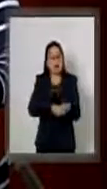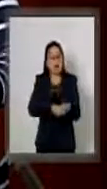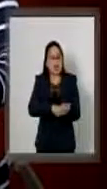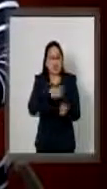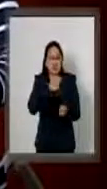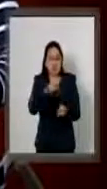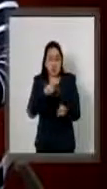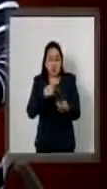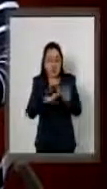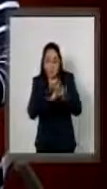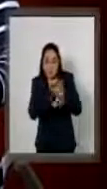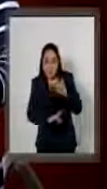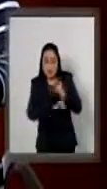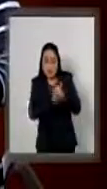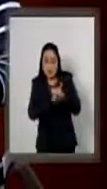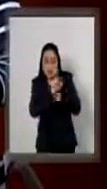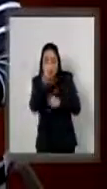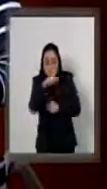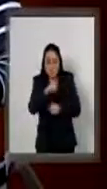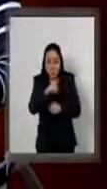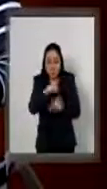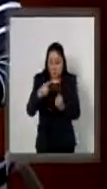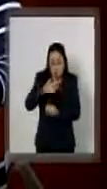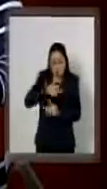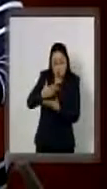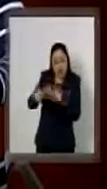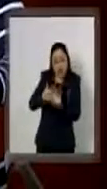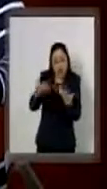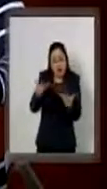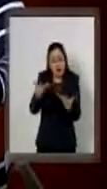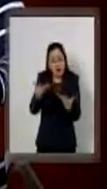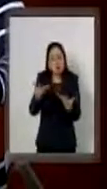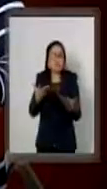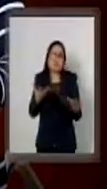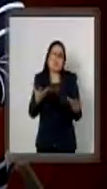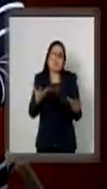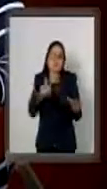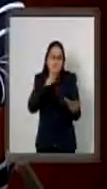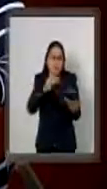evitar. De allí el principio de la